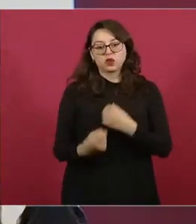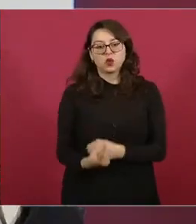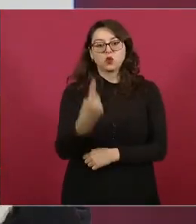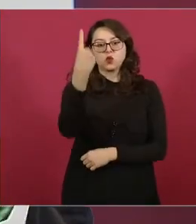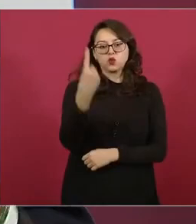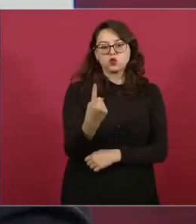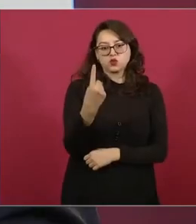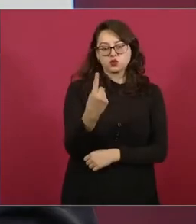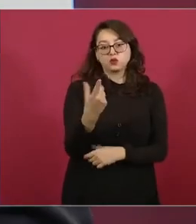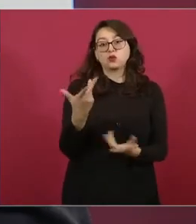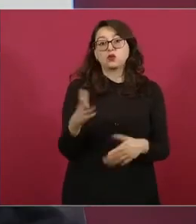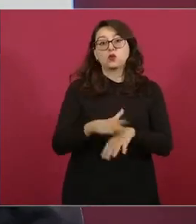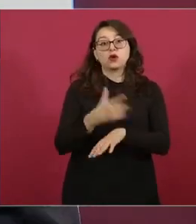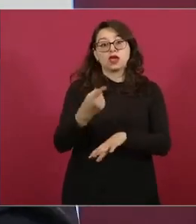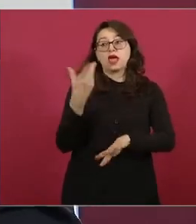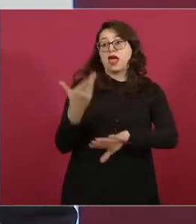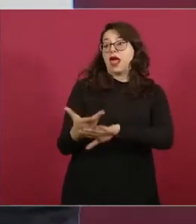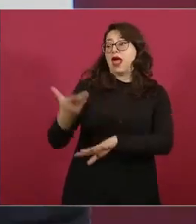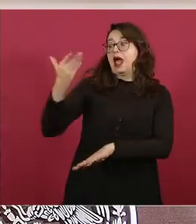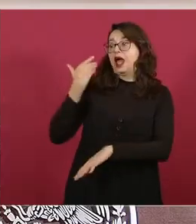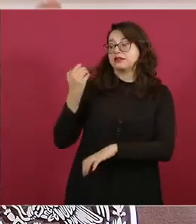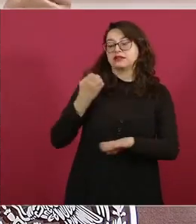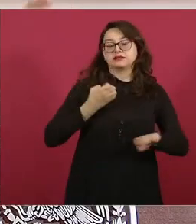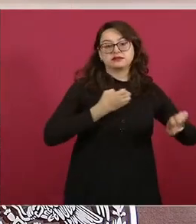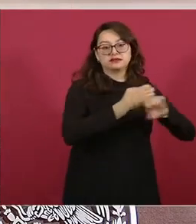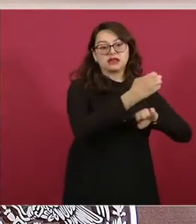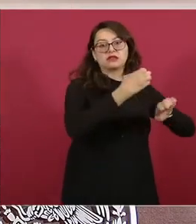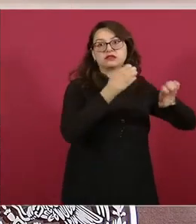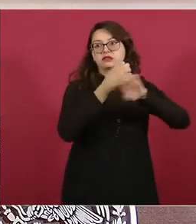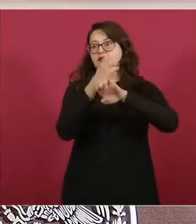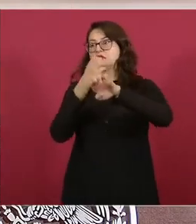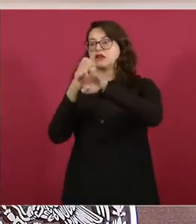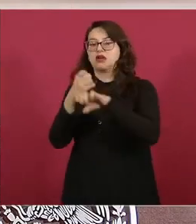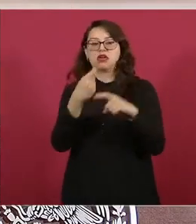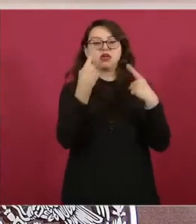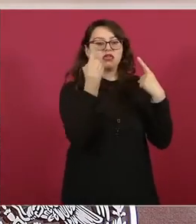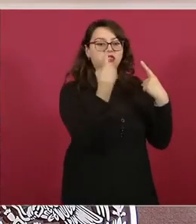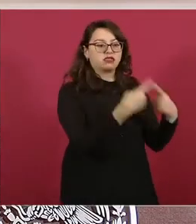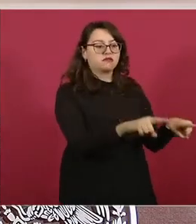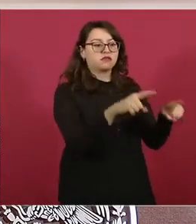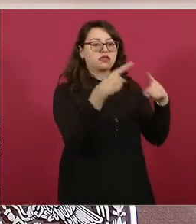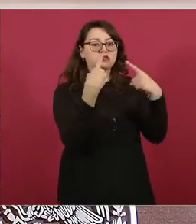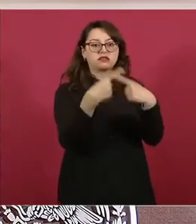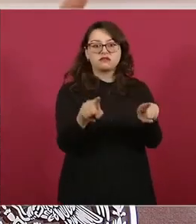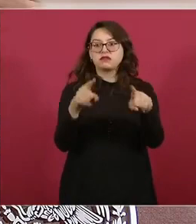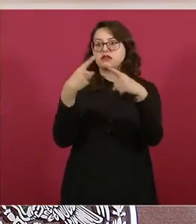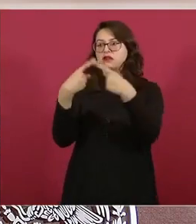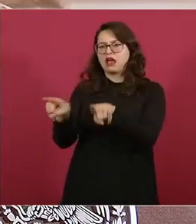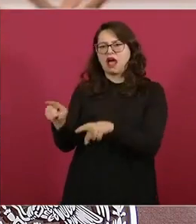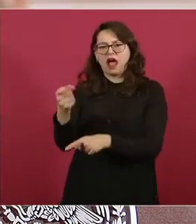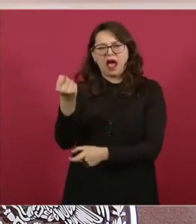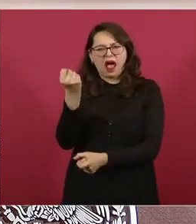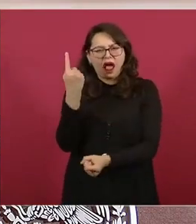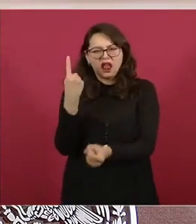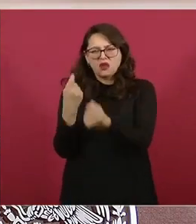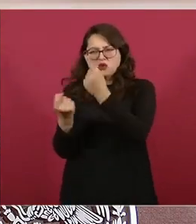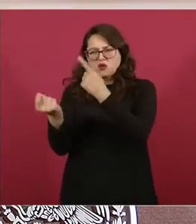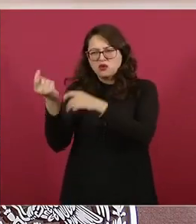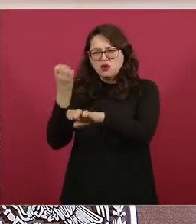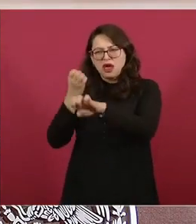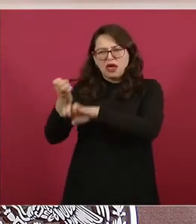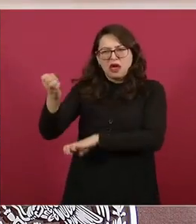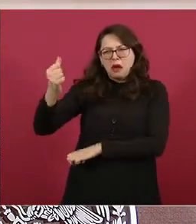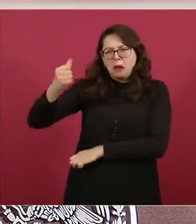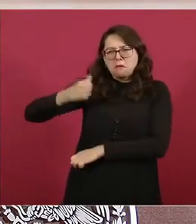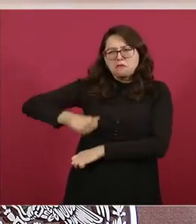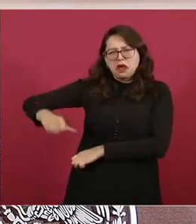Cada estado tenía diferentes sistemas, en algunos casos incluso eran sistemas manuales para el registro de entradas y salidas de los